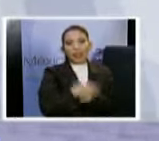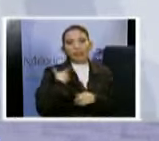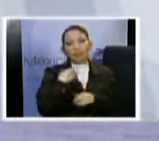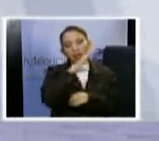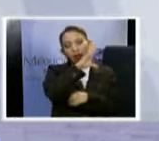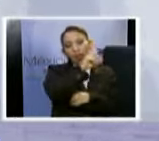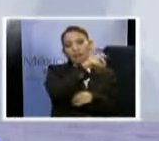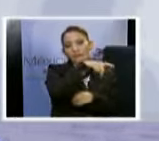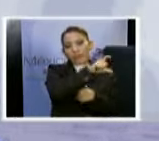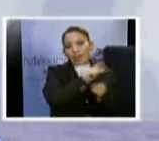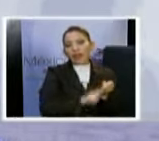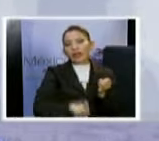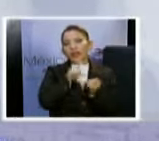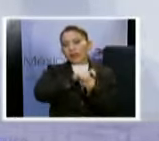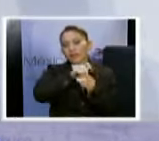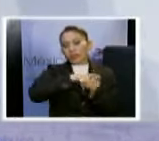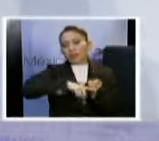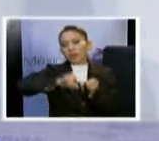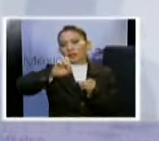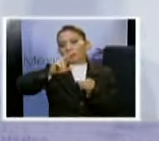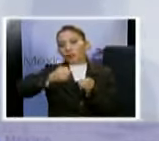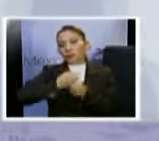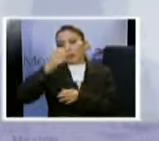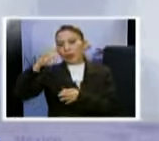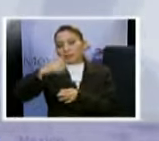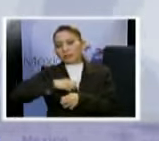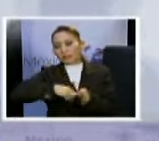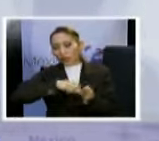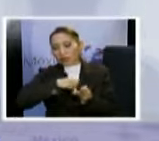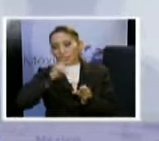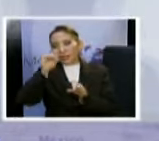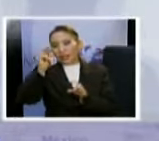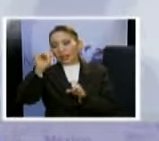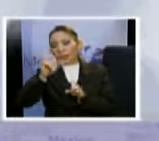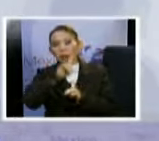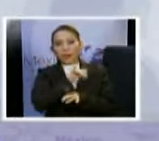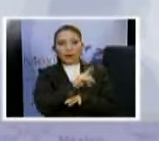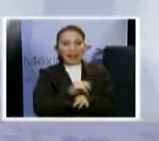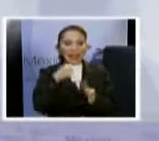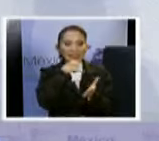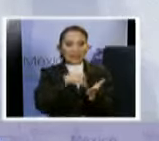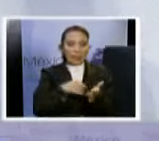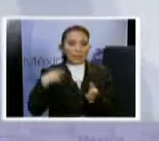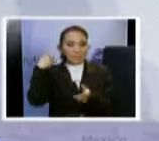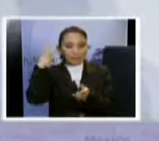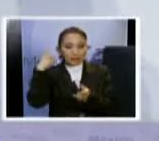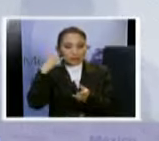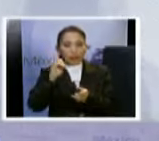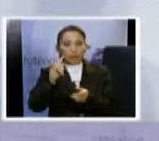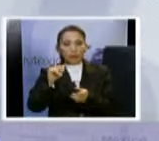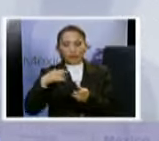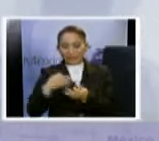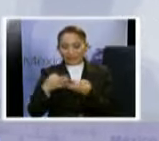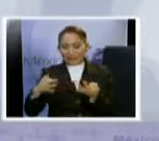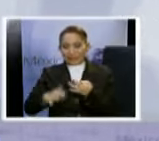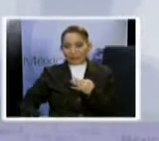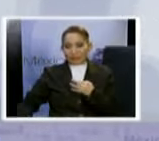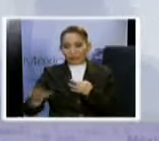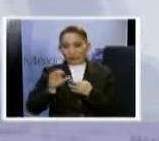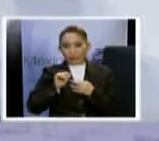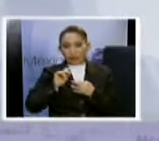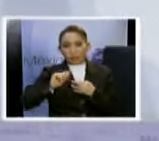de Quebec, Nueva Brunswick, Nueva Escocia, Terranova y Labrador, la isla del Príncipe Eduardo y el territorio de